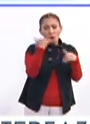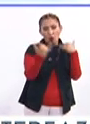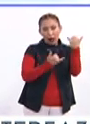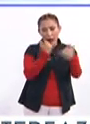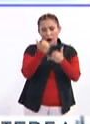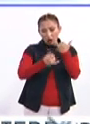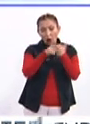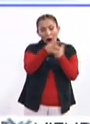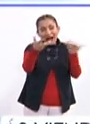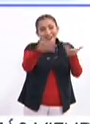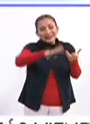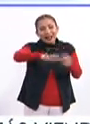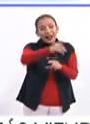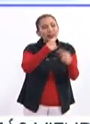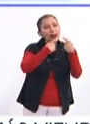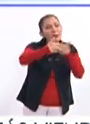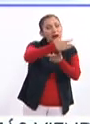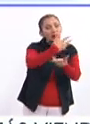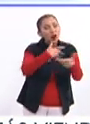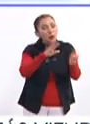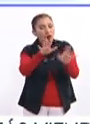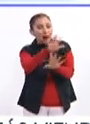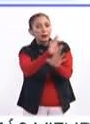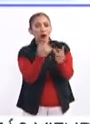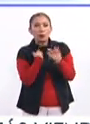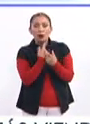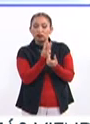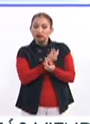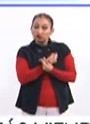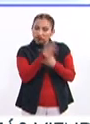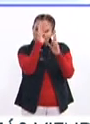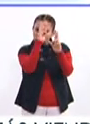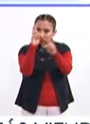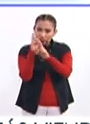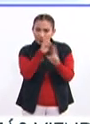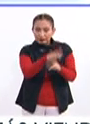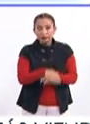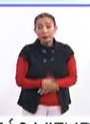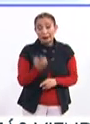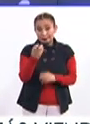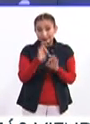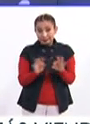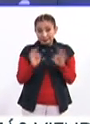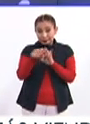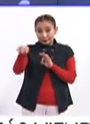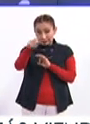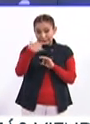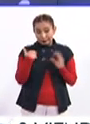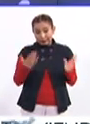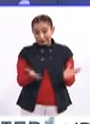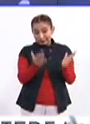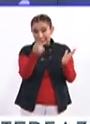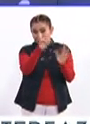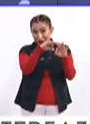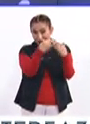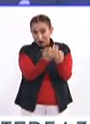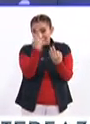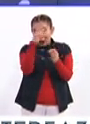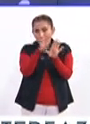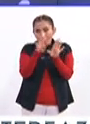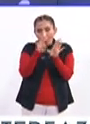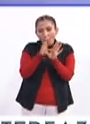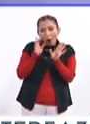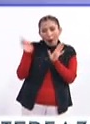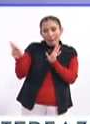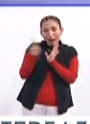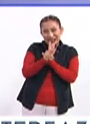lúdica generar debate, deliberación en un ambiente de tolerancia, desde luego. Perfecto. Y que es importantísimo que ustedes estén promoviendo estos modelos porque, bueno,